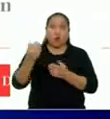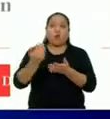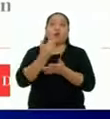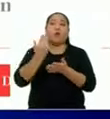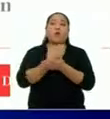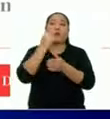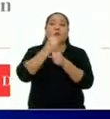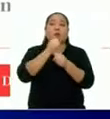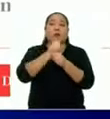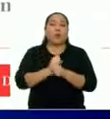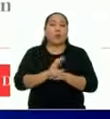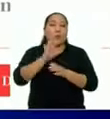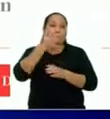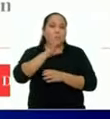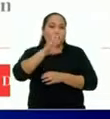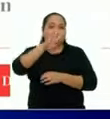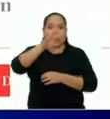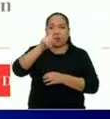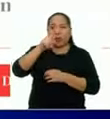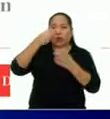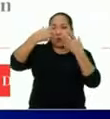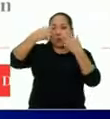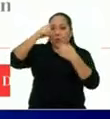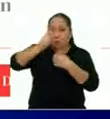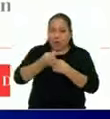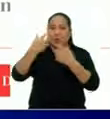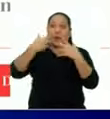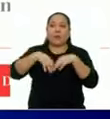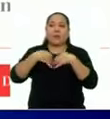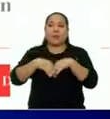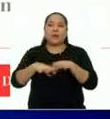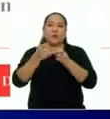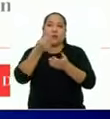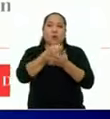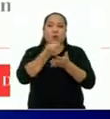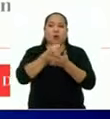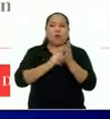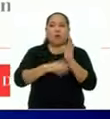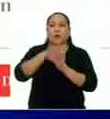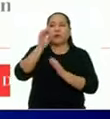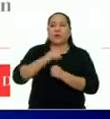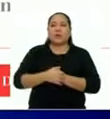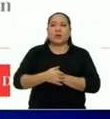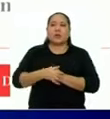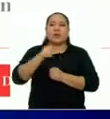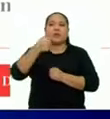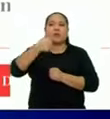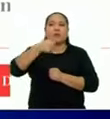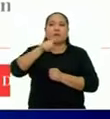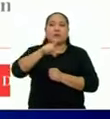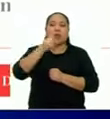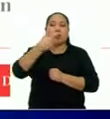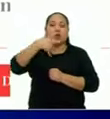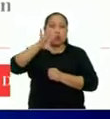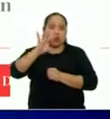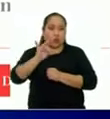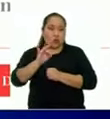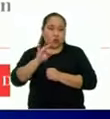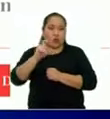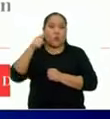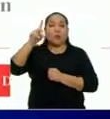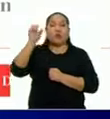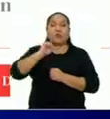que corresponden a más de 41.000 empresas por un monto de más de 218 millones de soles, comprendidos entre los meses